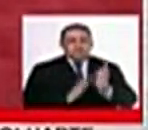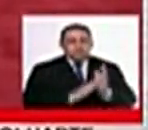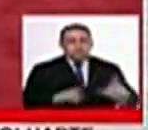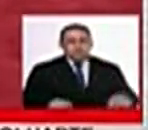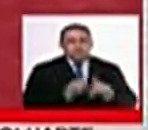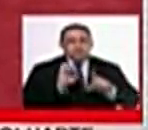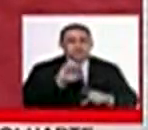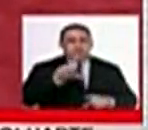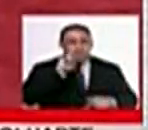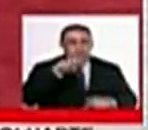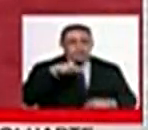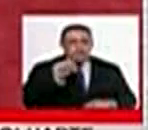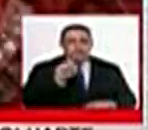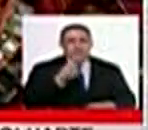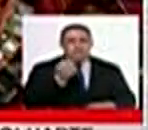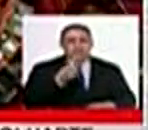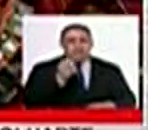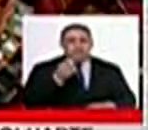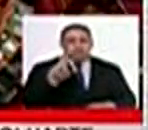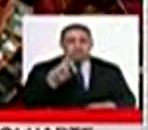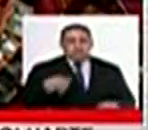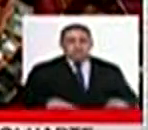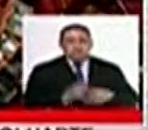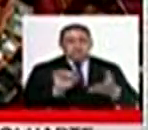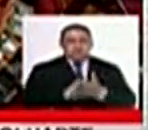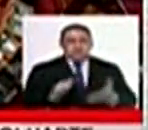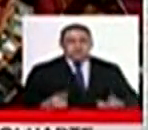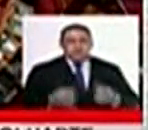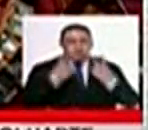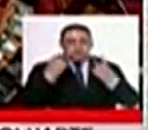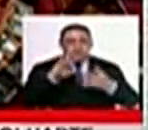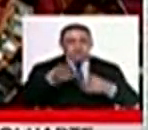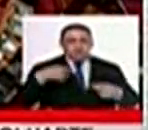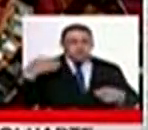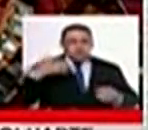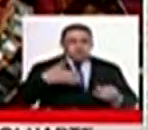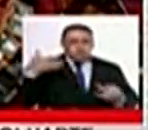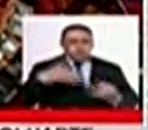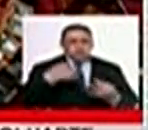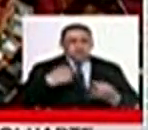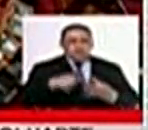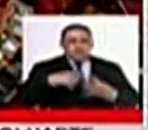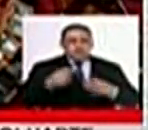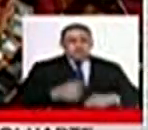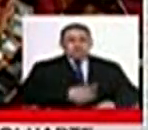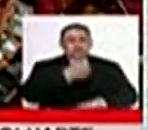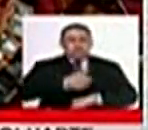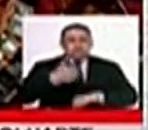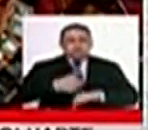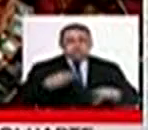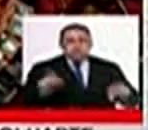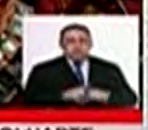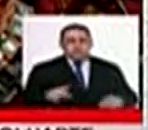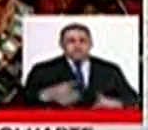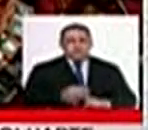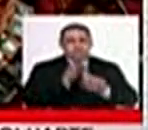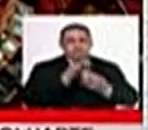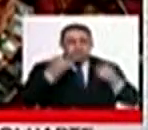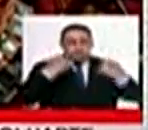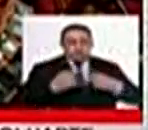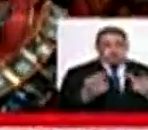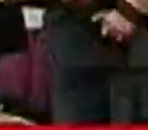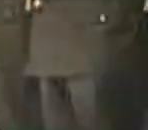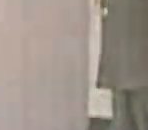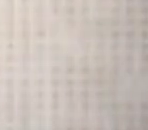férreos, pero también tendrán su término seguramente más pronto que tarde. Pues te dejamos porque sabemos que pronto comienza